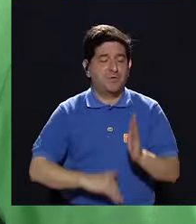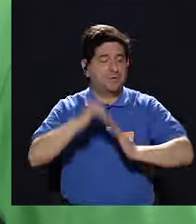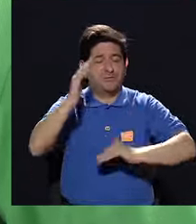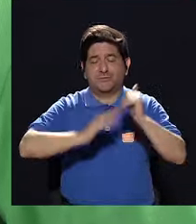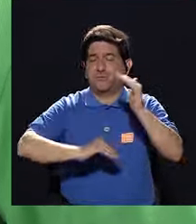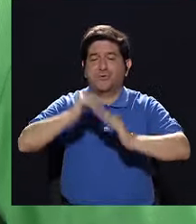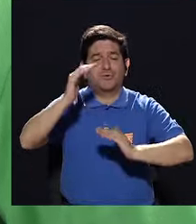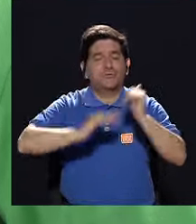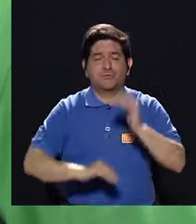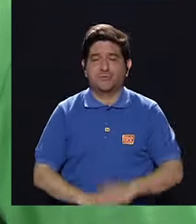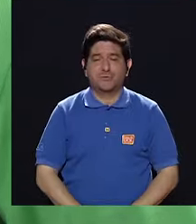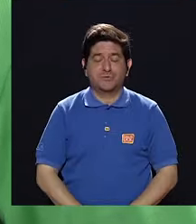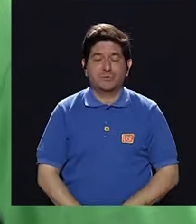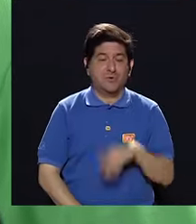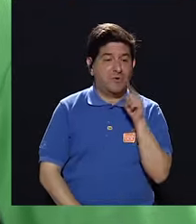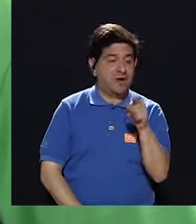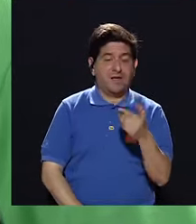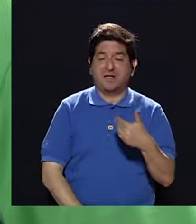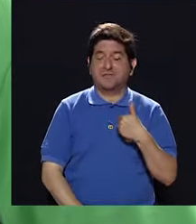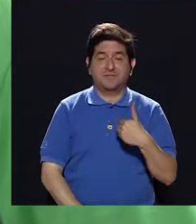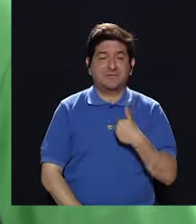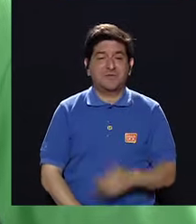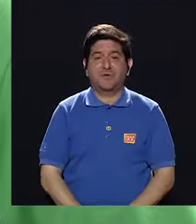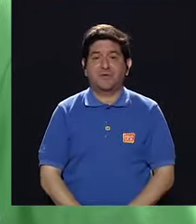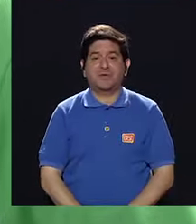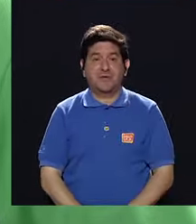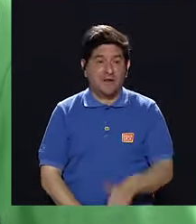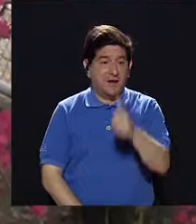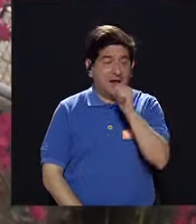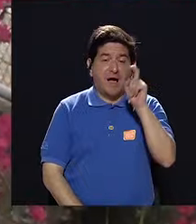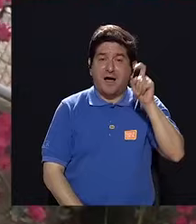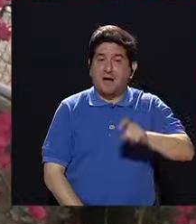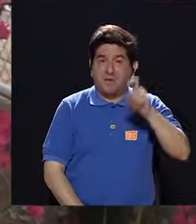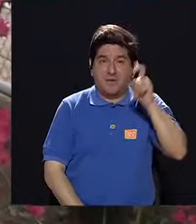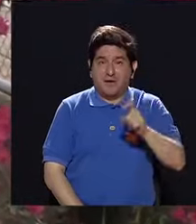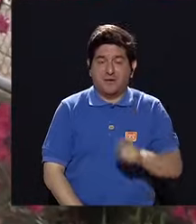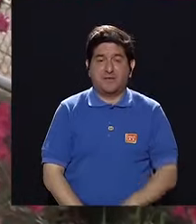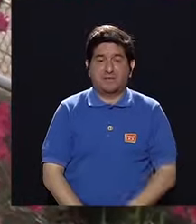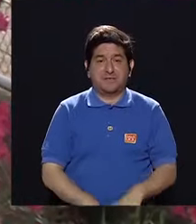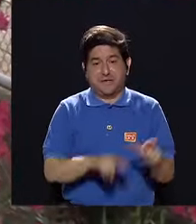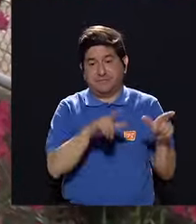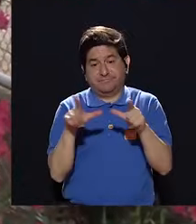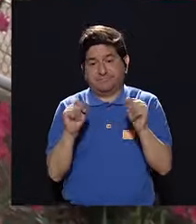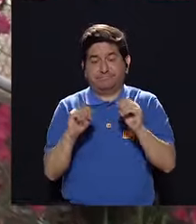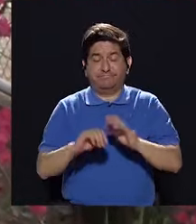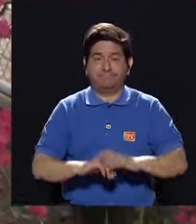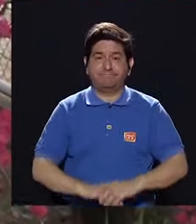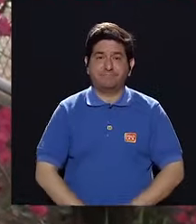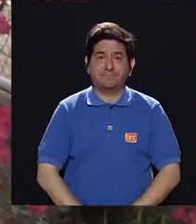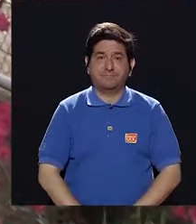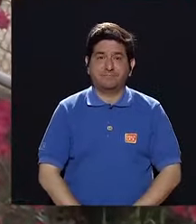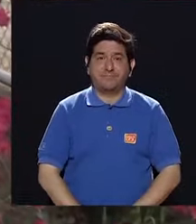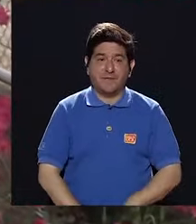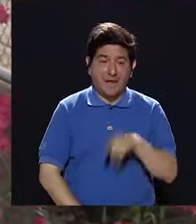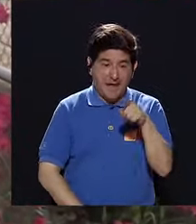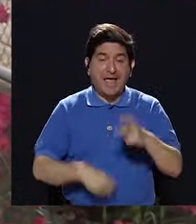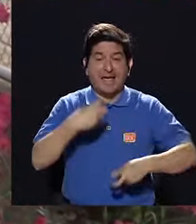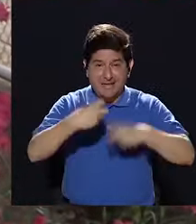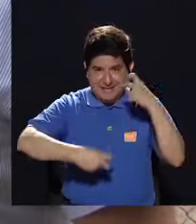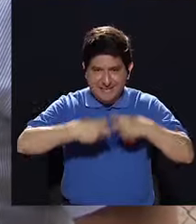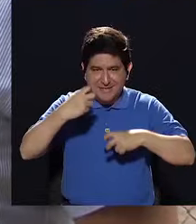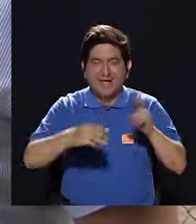permisos constructivos y ubicación cuando no tienen la necesidad básica de disponibilidad de agua. Entonces,